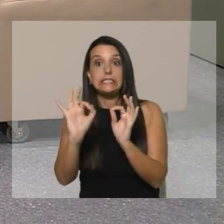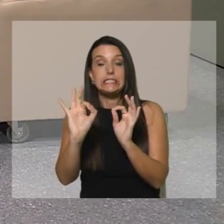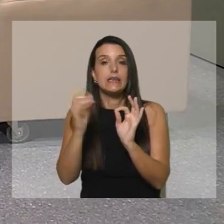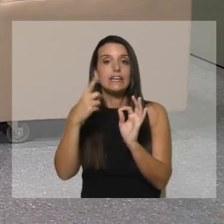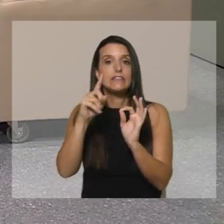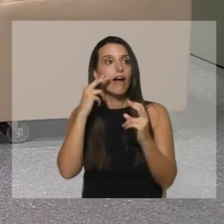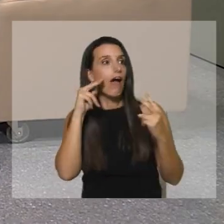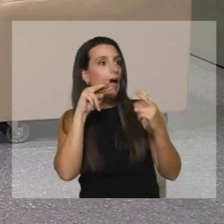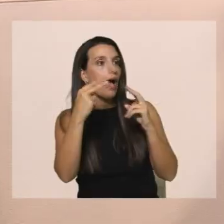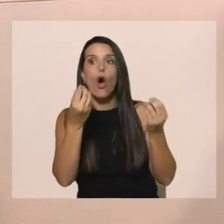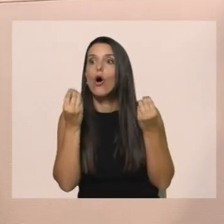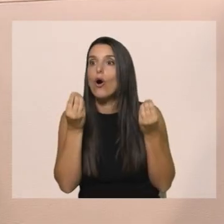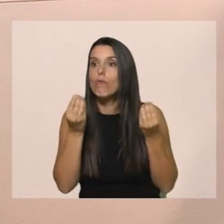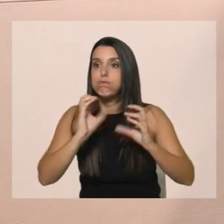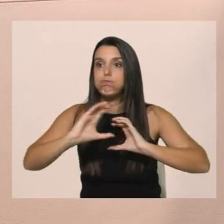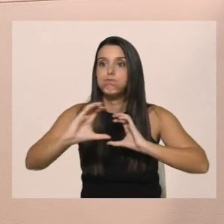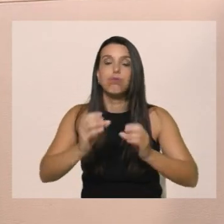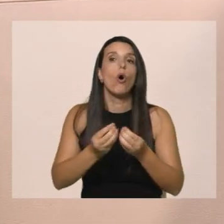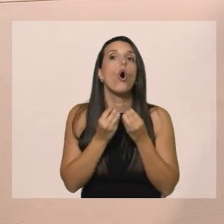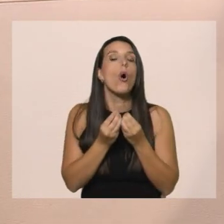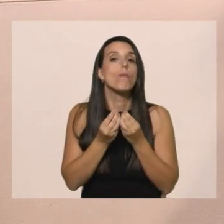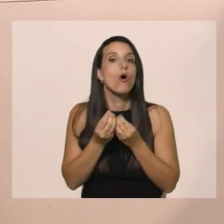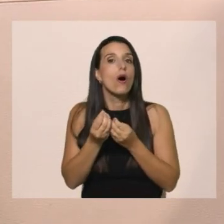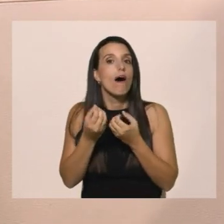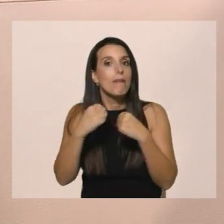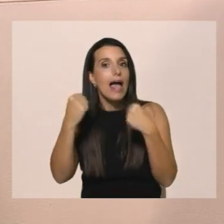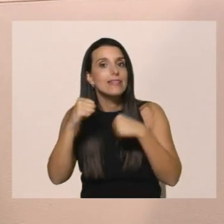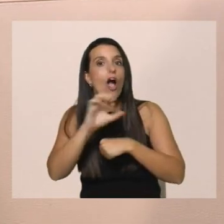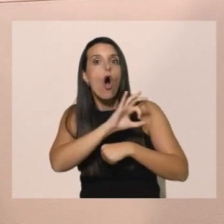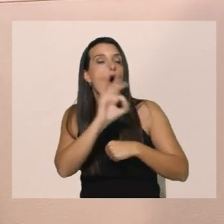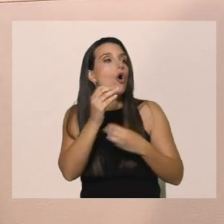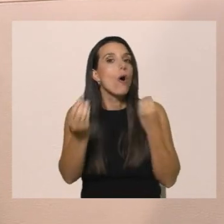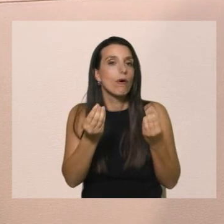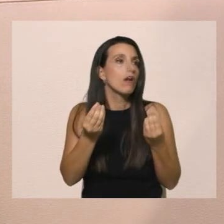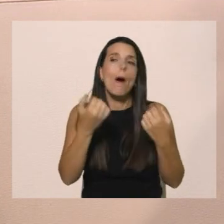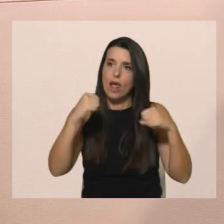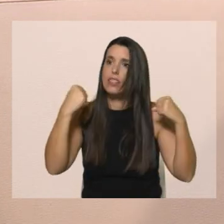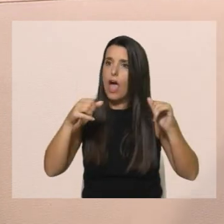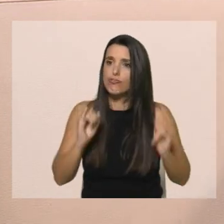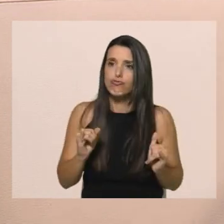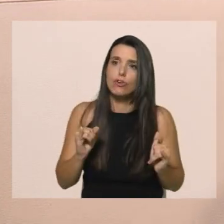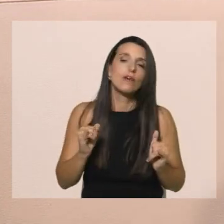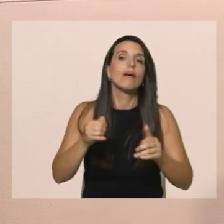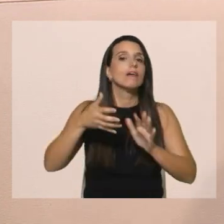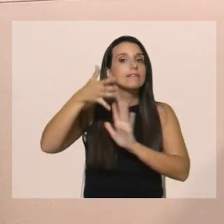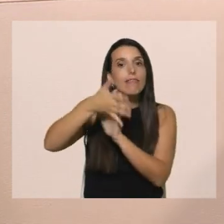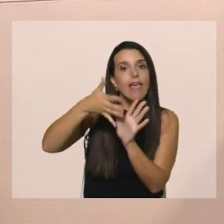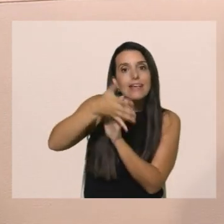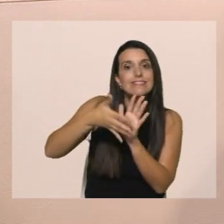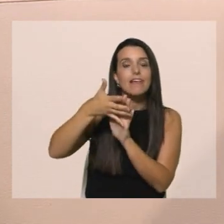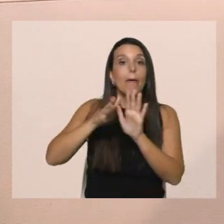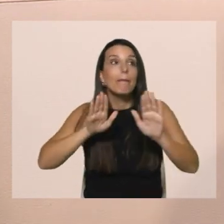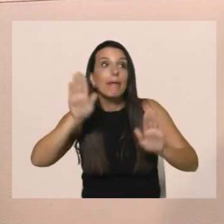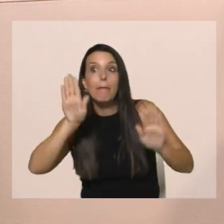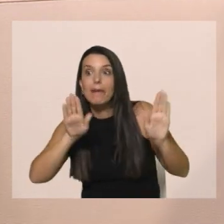miramos a la cara y decíamos, bueno, ¿cómo hacemos? Claro. ¿Perdemos el ensayo o seguimos? Y decidíamos seguir y era a base de lengua de señas,